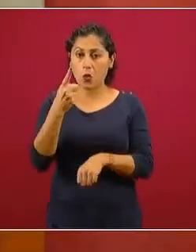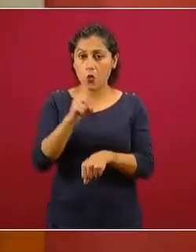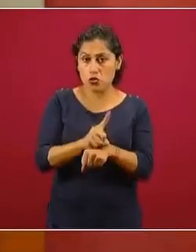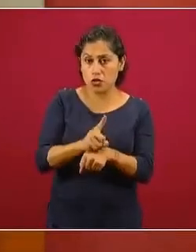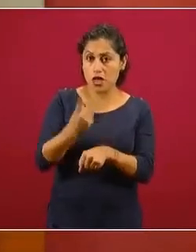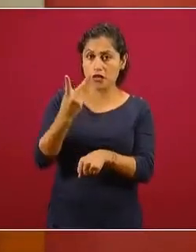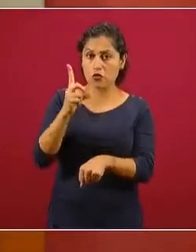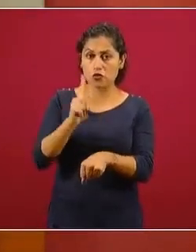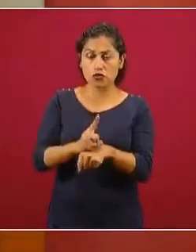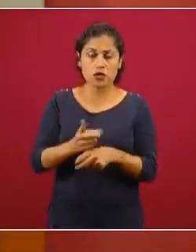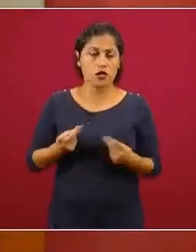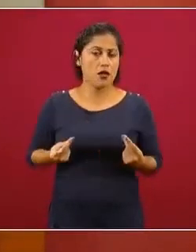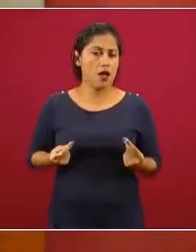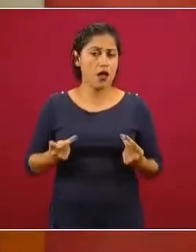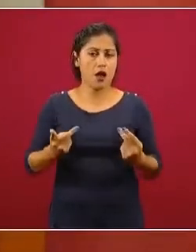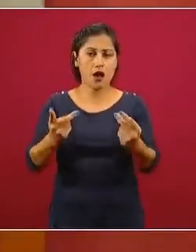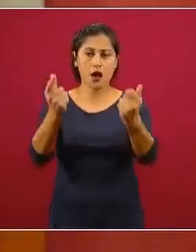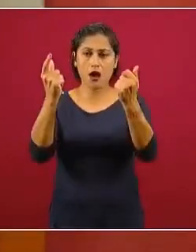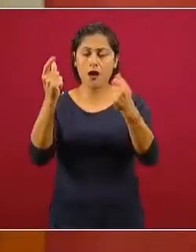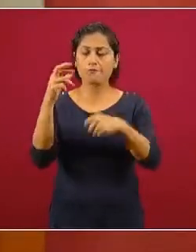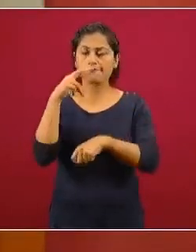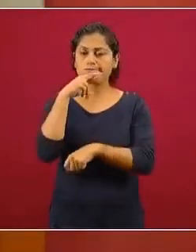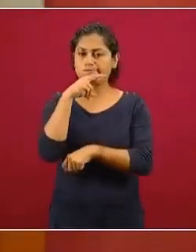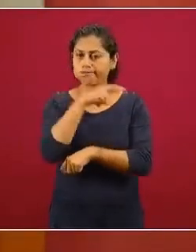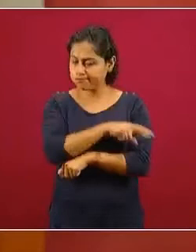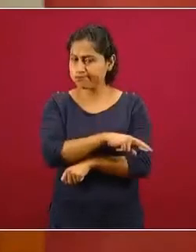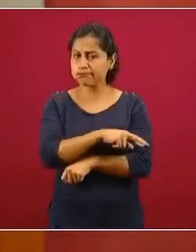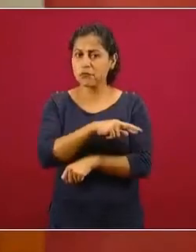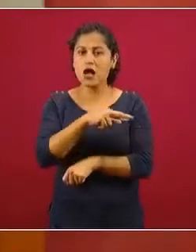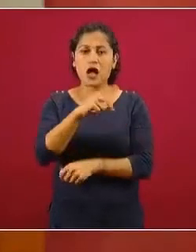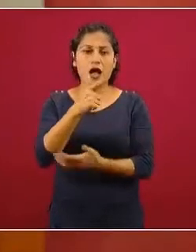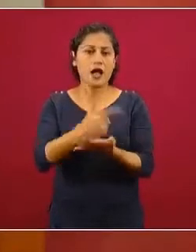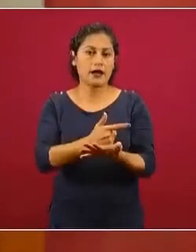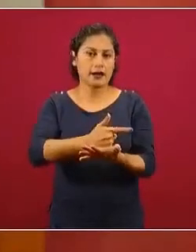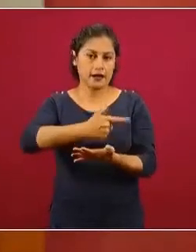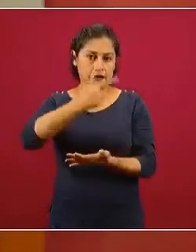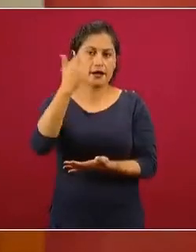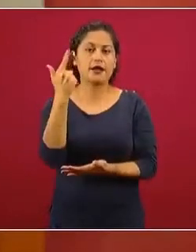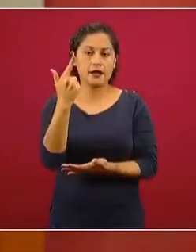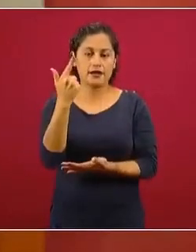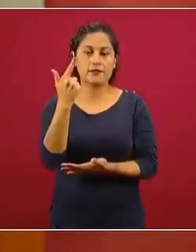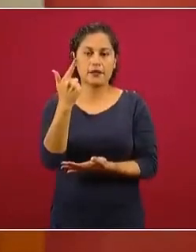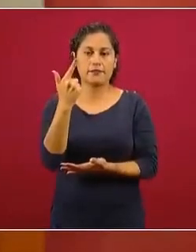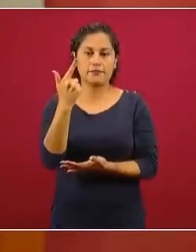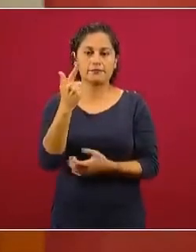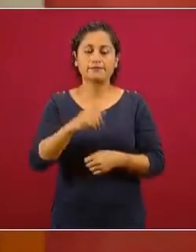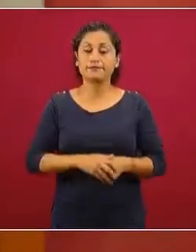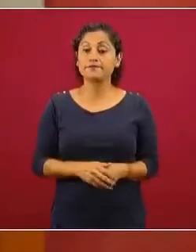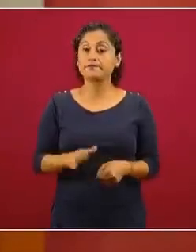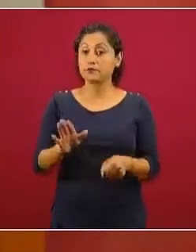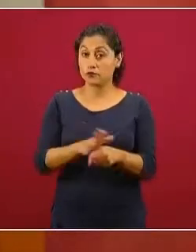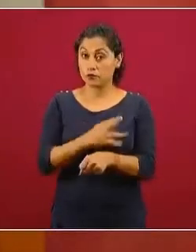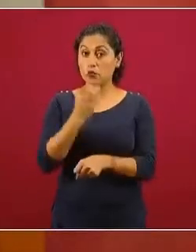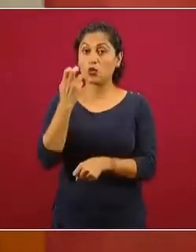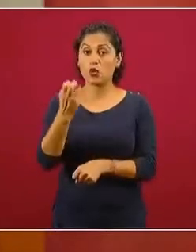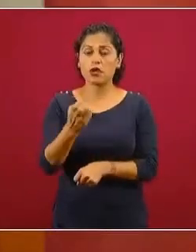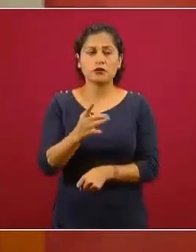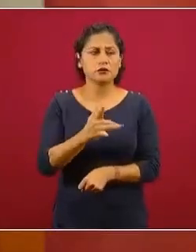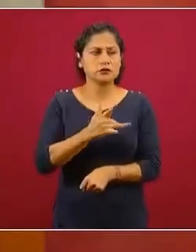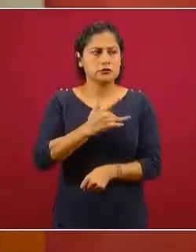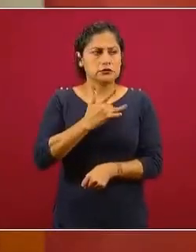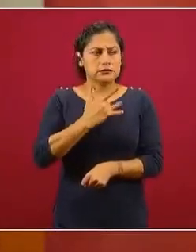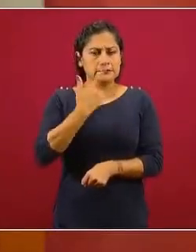horas se conviertan en signos de alarma y nos generen enfermedad grave. Entonces necesitamos un seguimiento por un